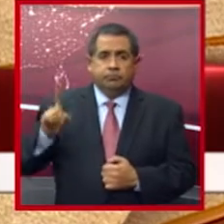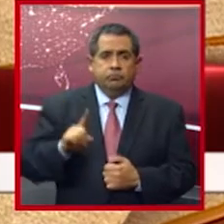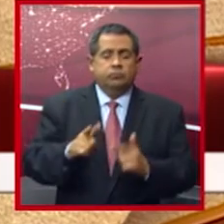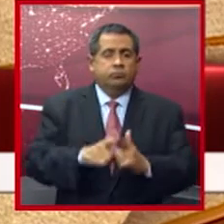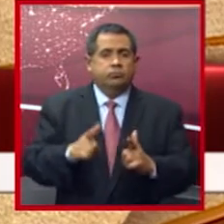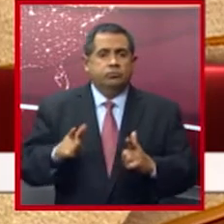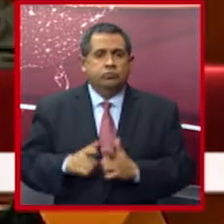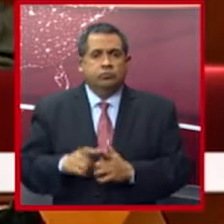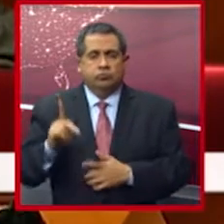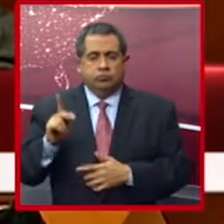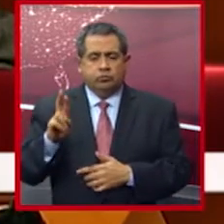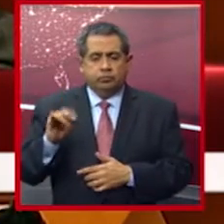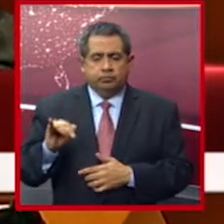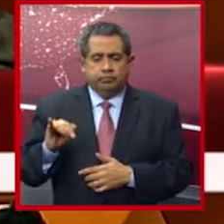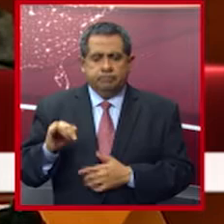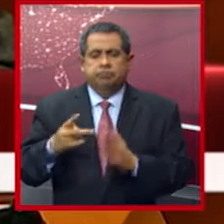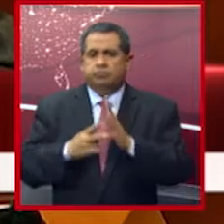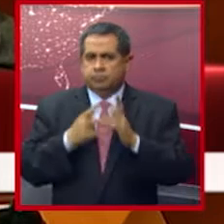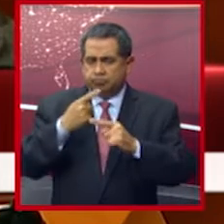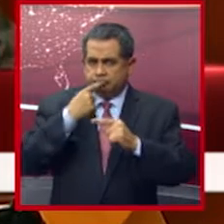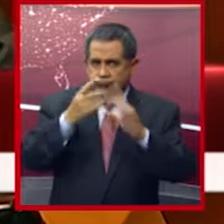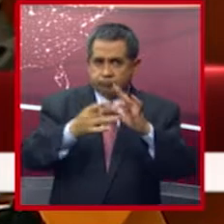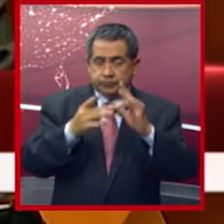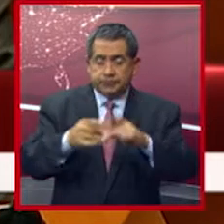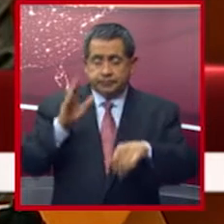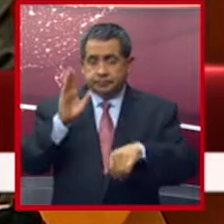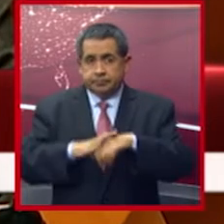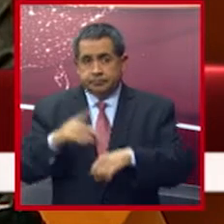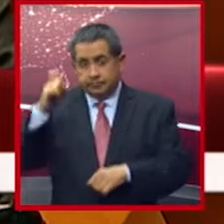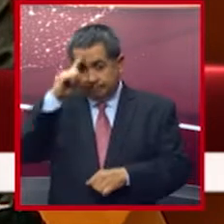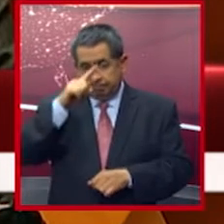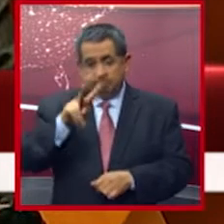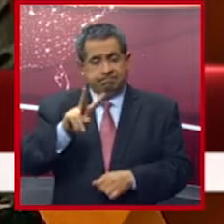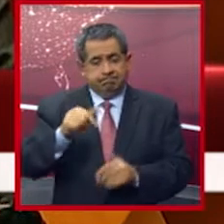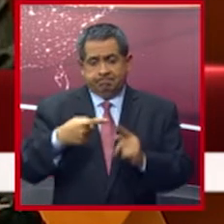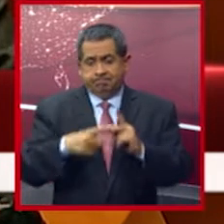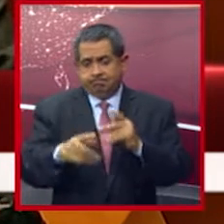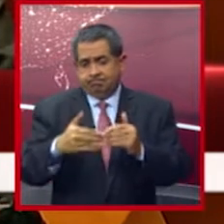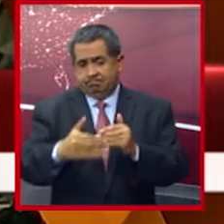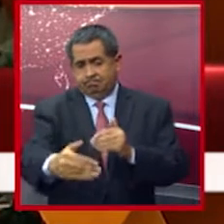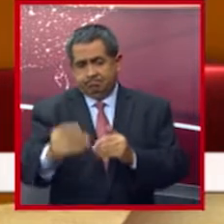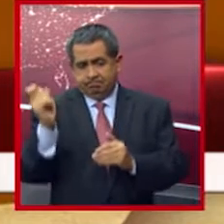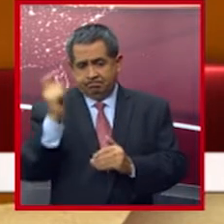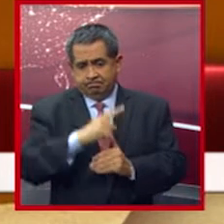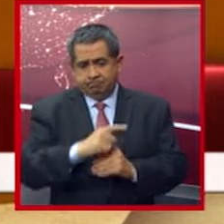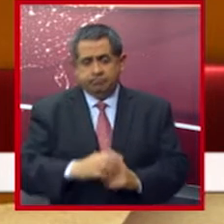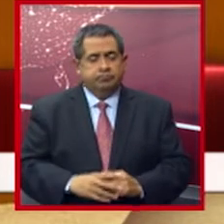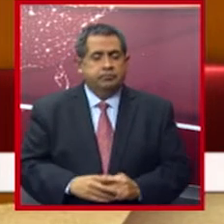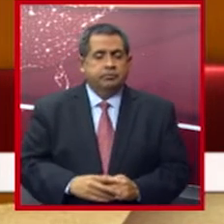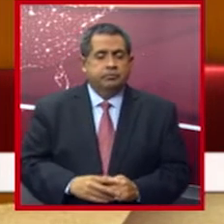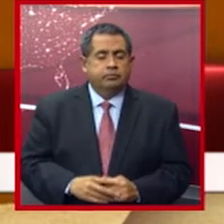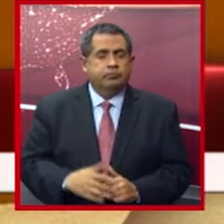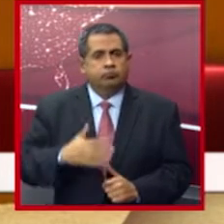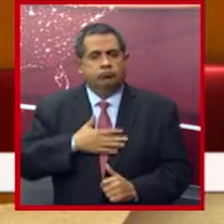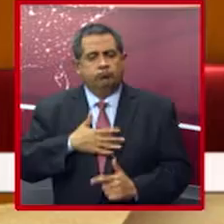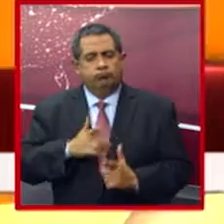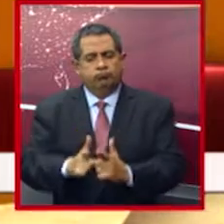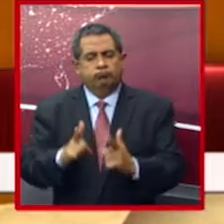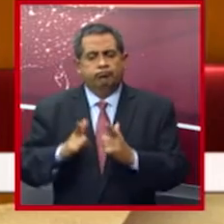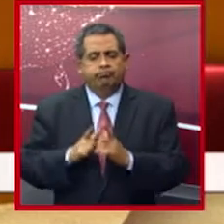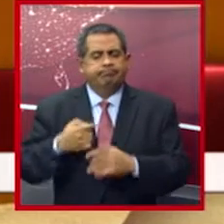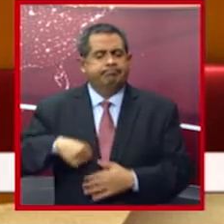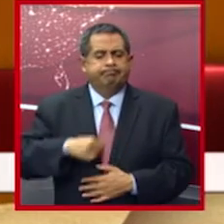grupo parlamentario del PRI, quien reiteró que la etapa más difícil está por comenzar. En este grupo parlamentario